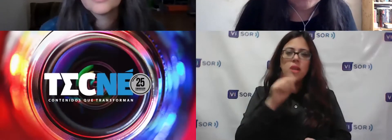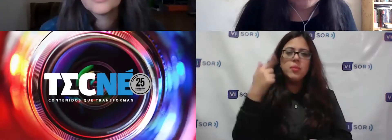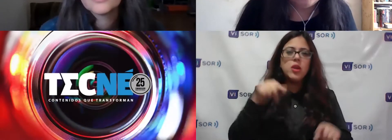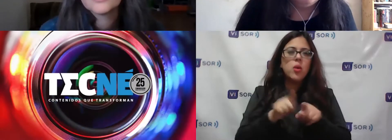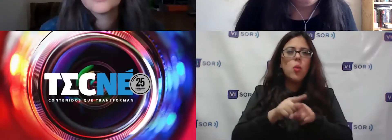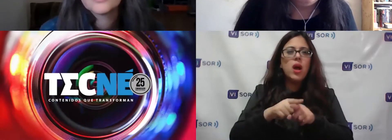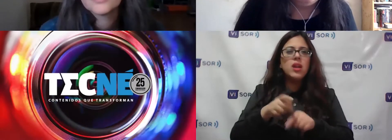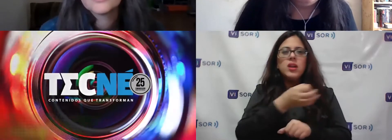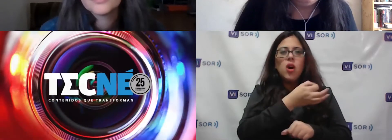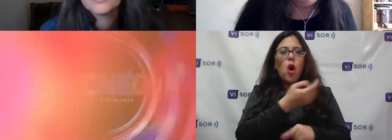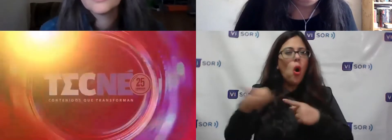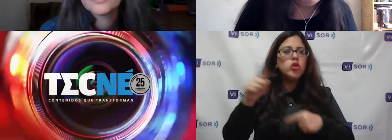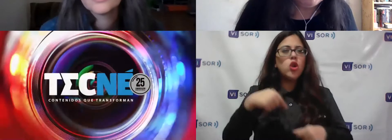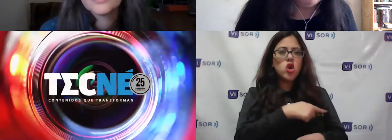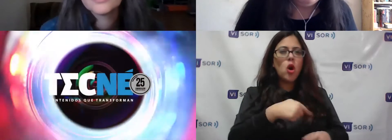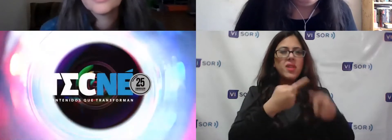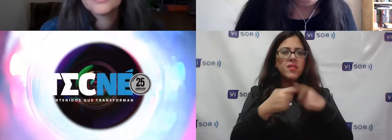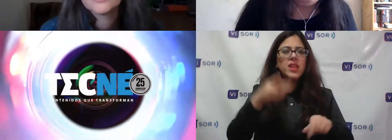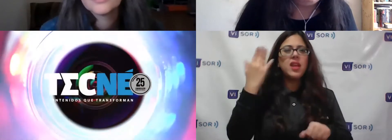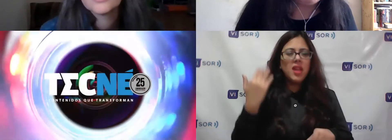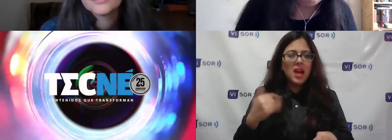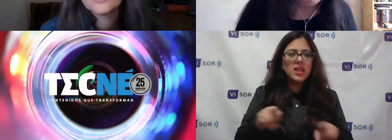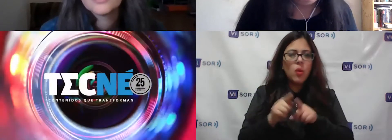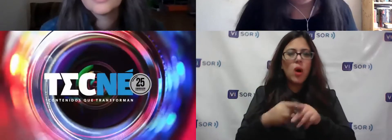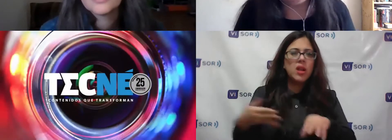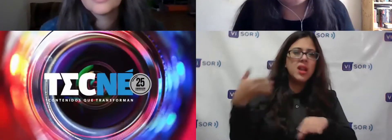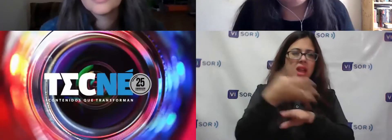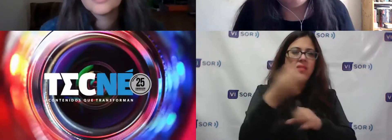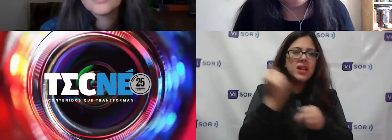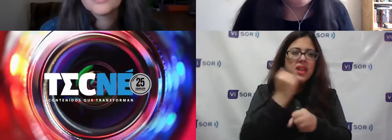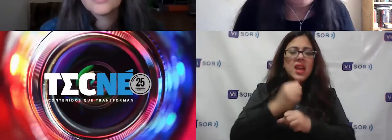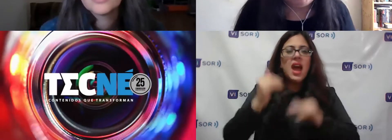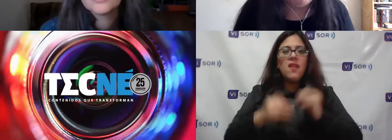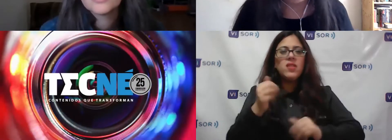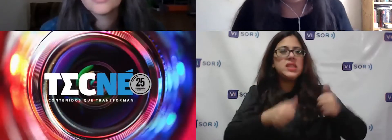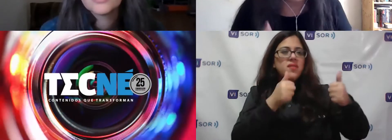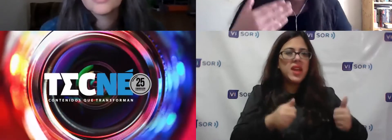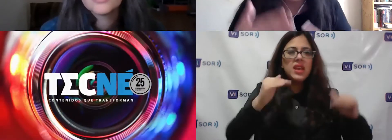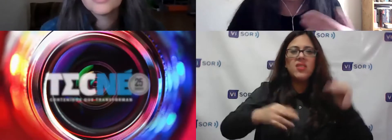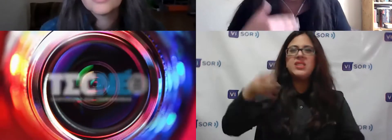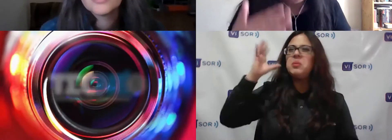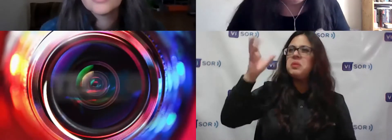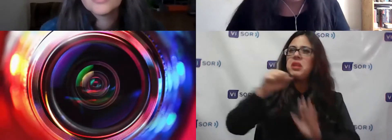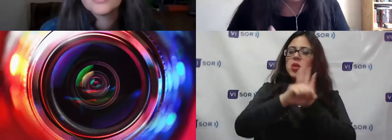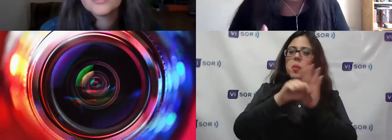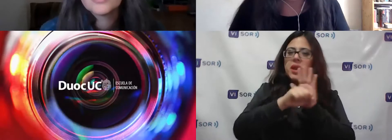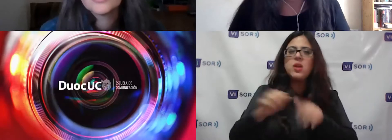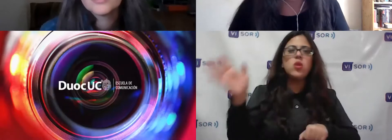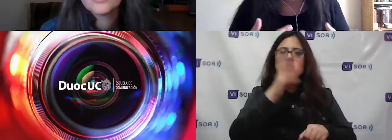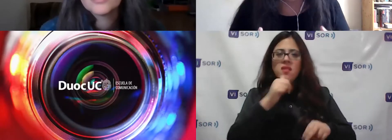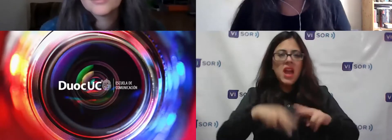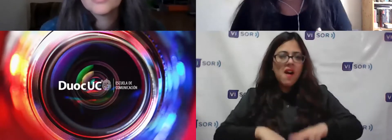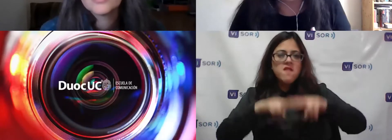adriana era iba taller a ver si le iba bien a ese no se puede no entiendo la película no tenía recursos pero